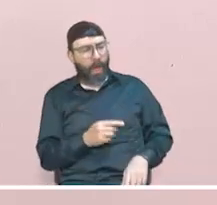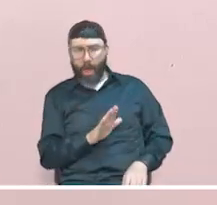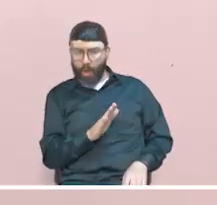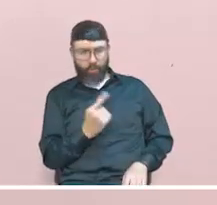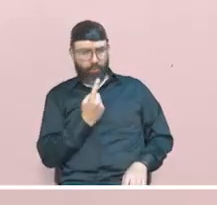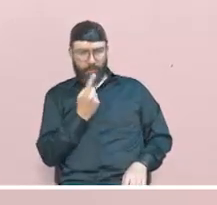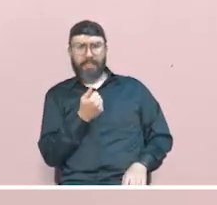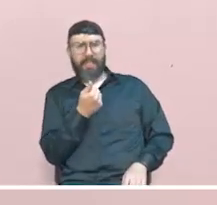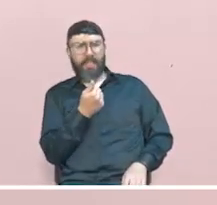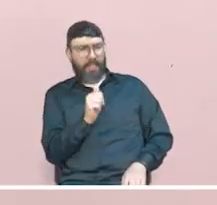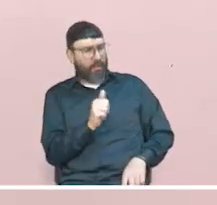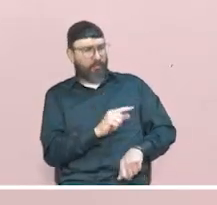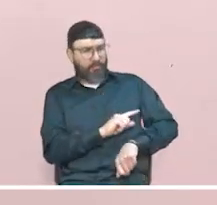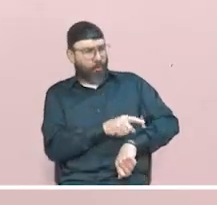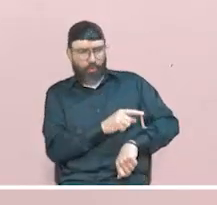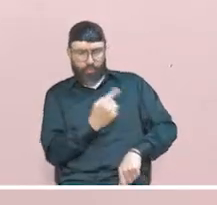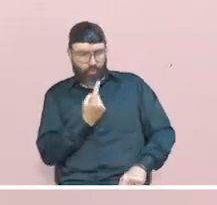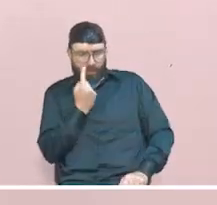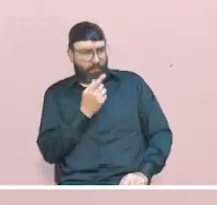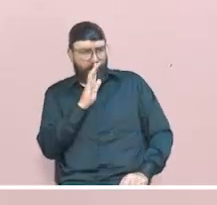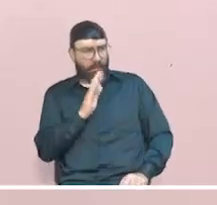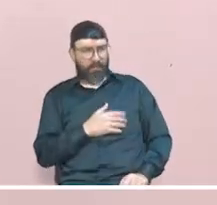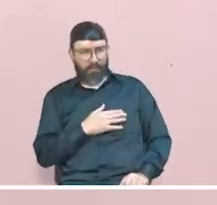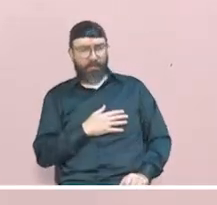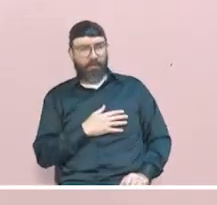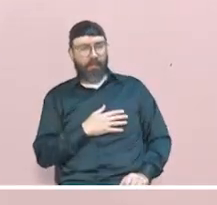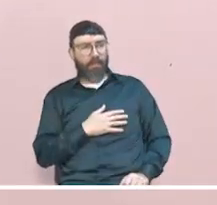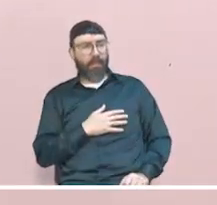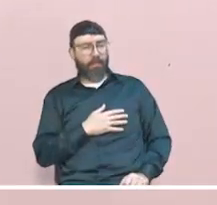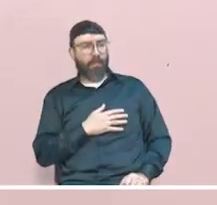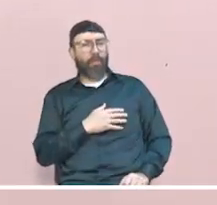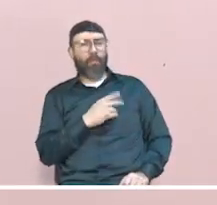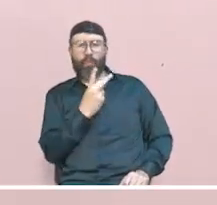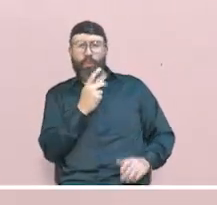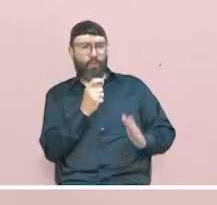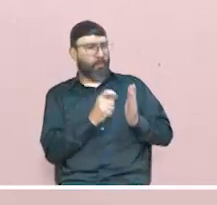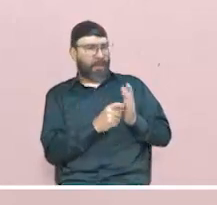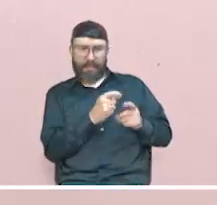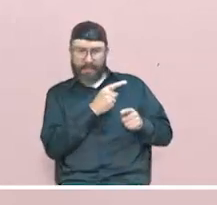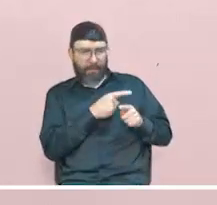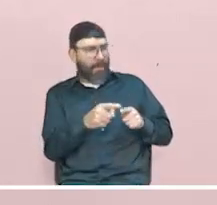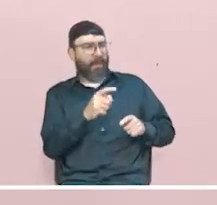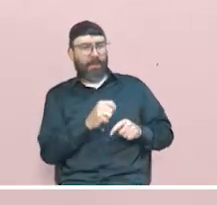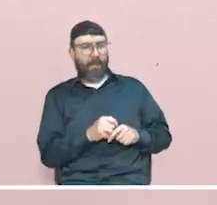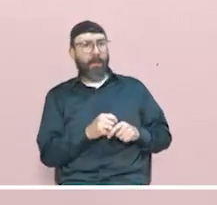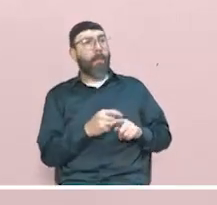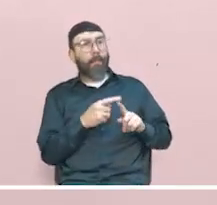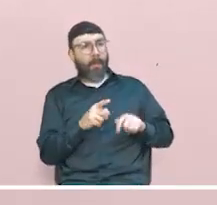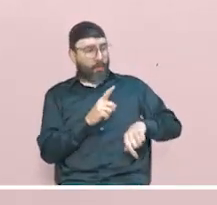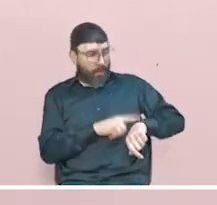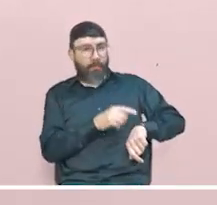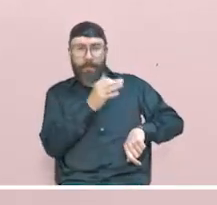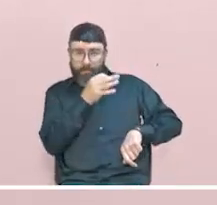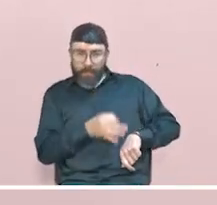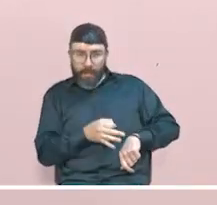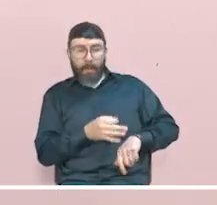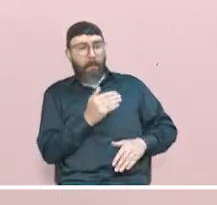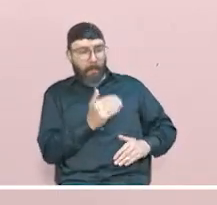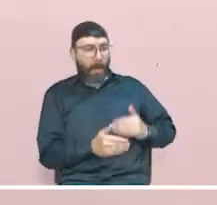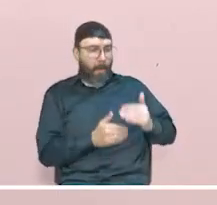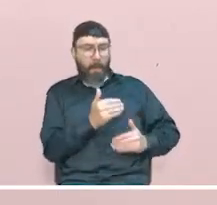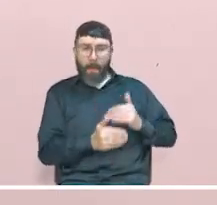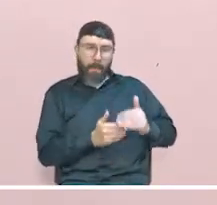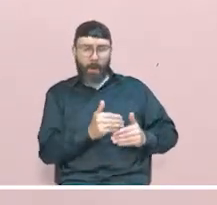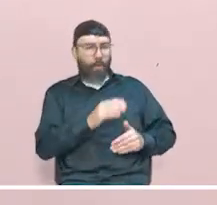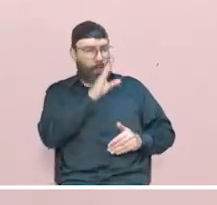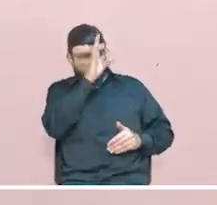minutos en una sesión de ejercicio y hágalo 2-3 veces en la semana, pero prográmelo y empiece a generar el hábito.